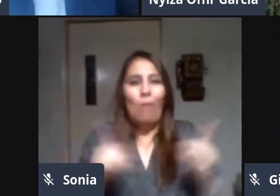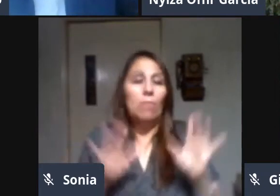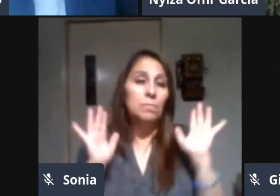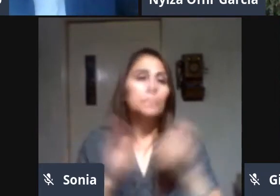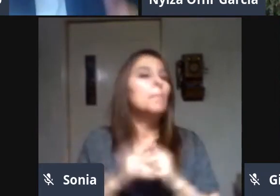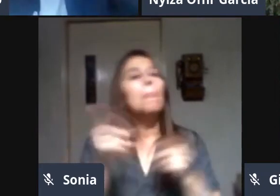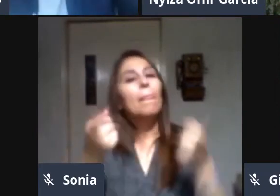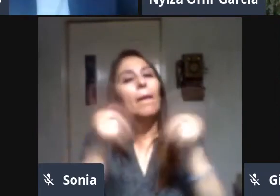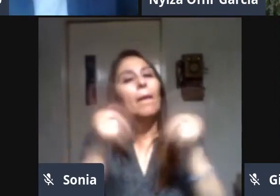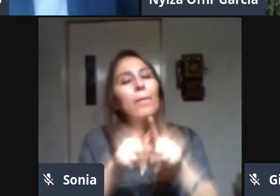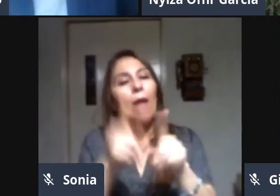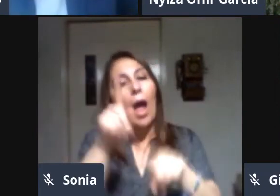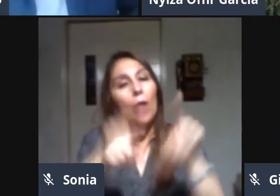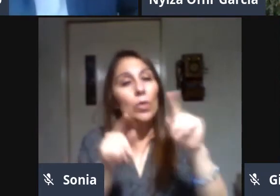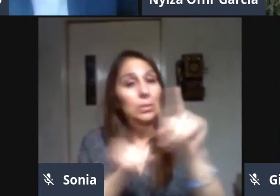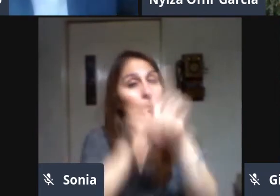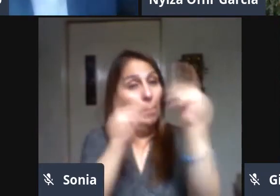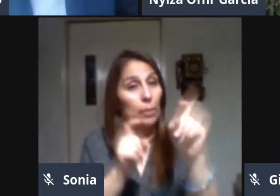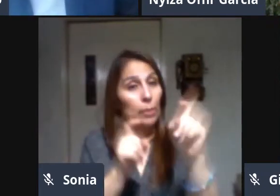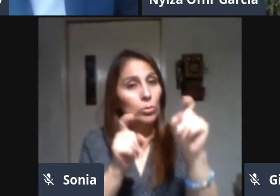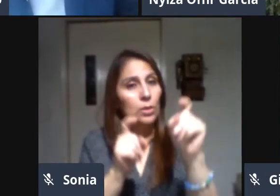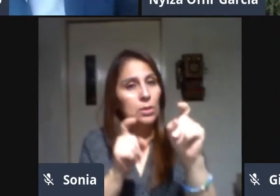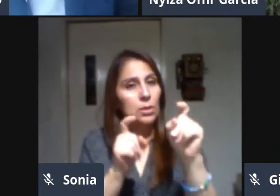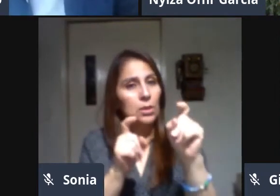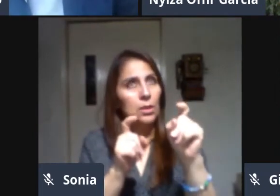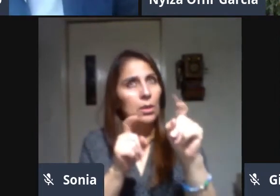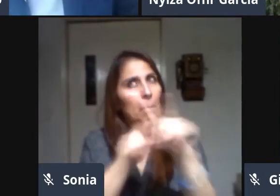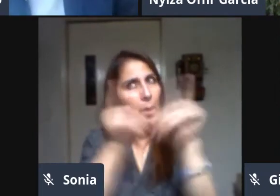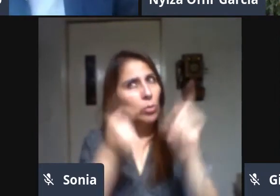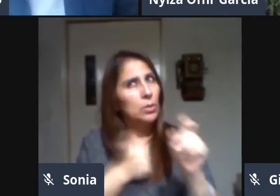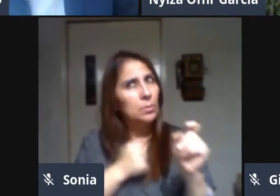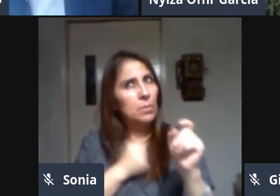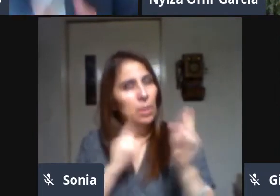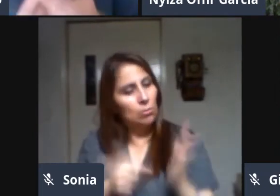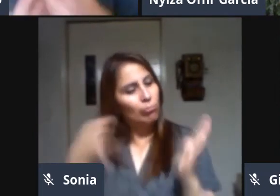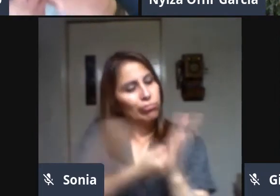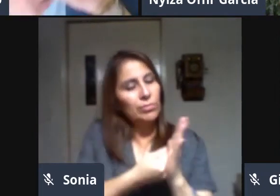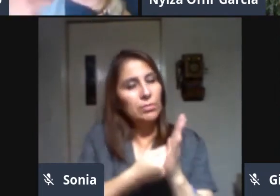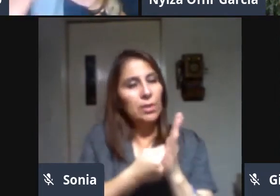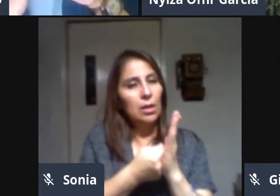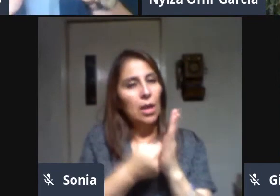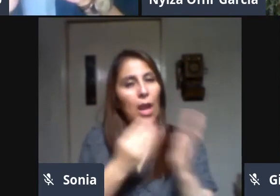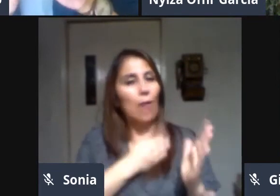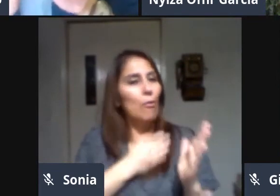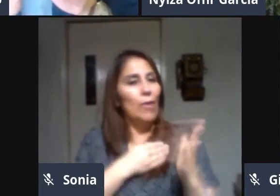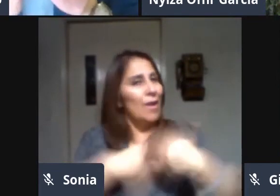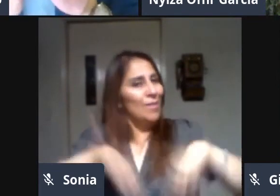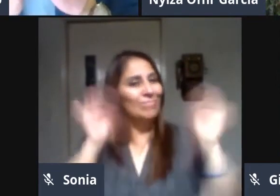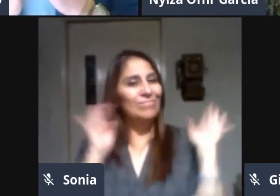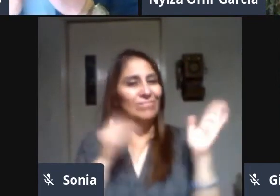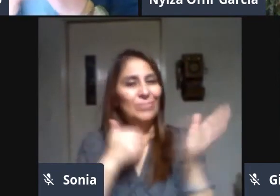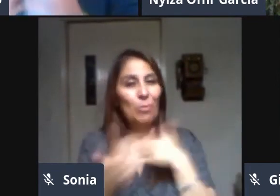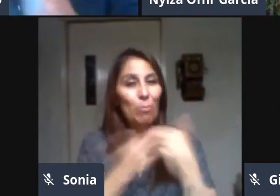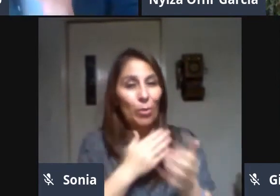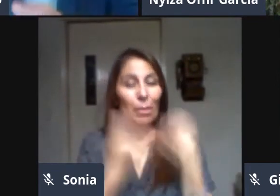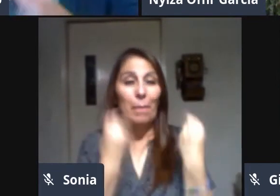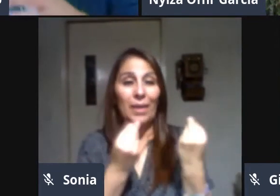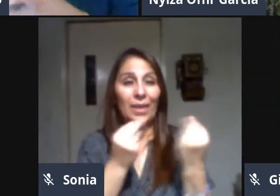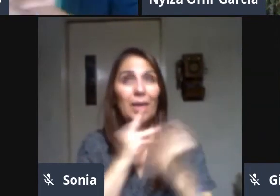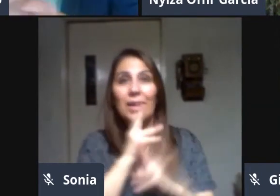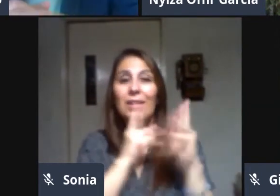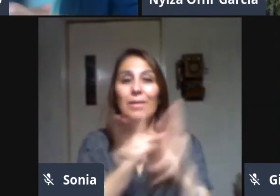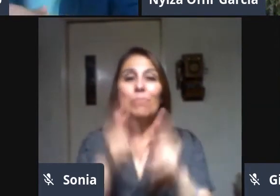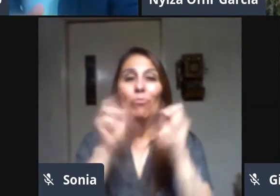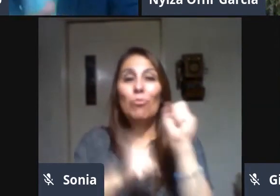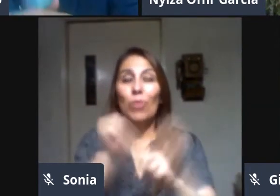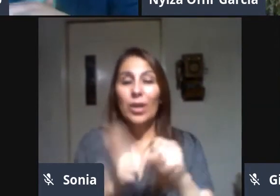una novela aunque la novela no las tenga en sí mismo en esta idea de diálogo que me parece que es